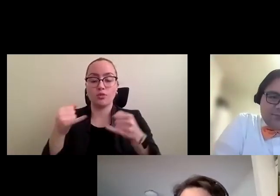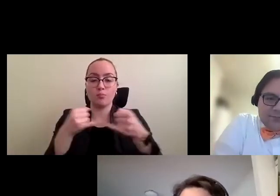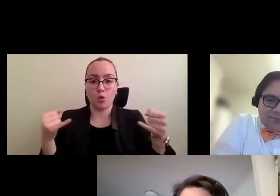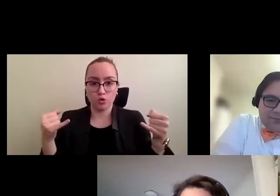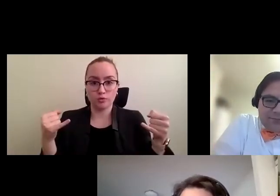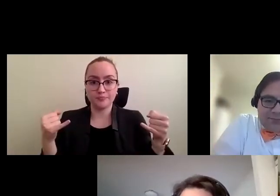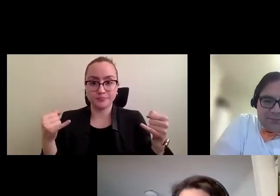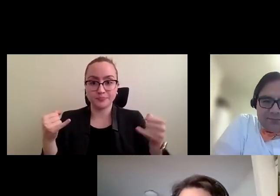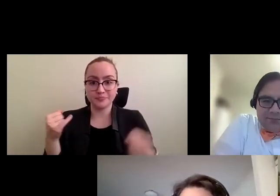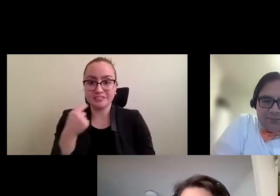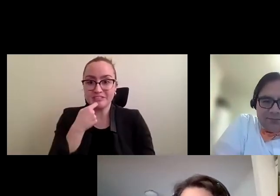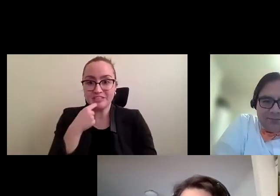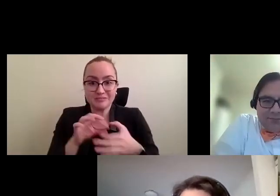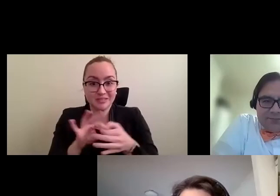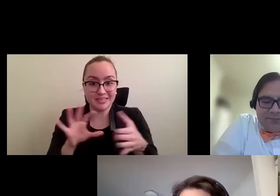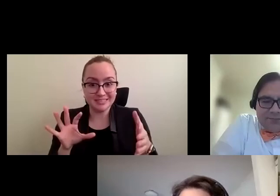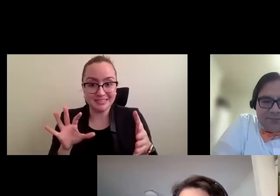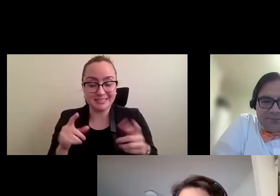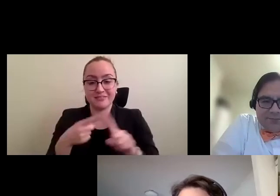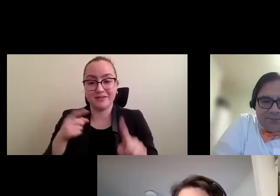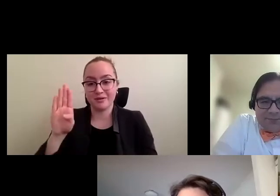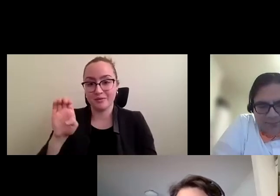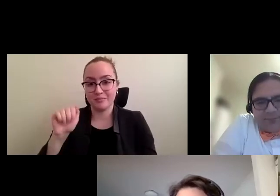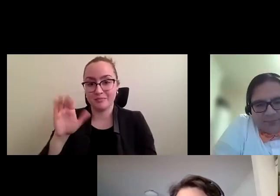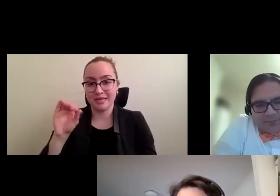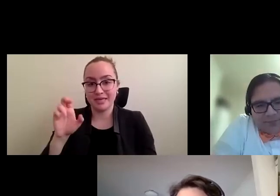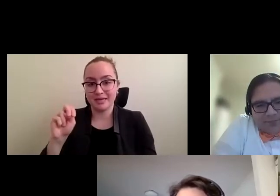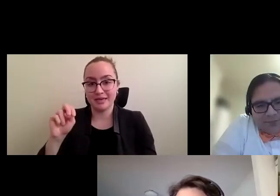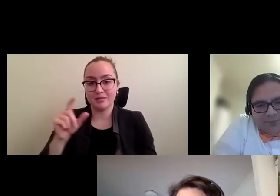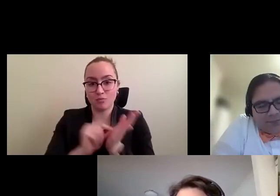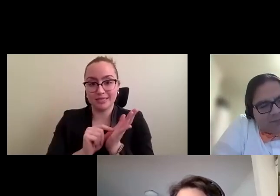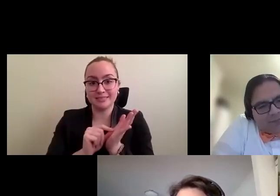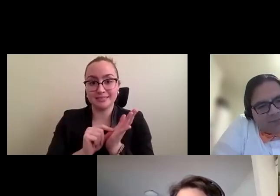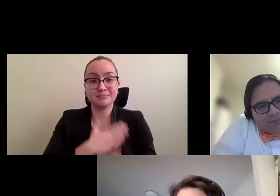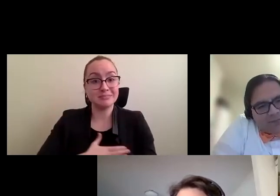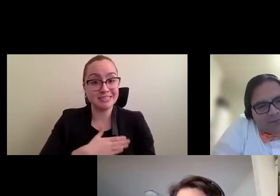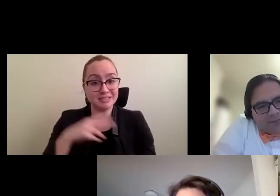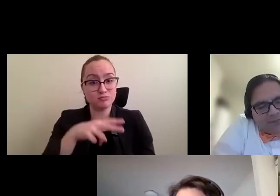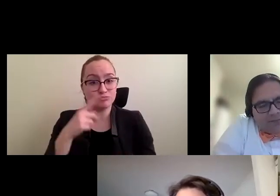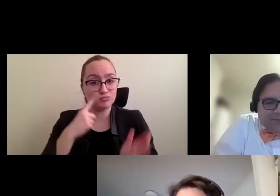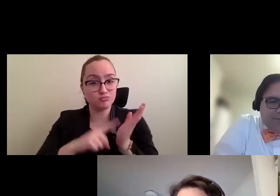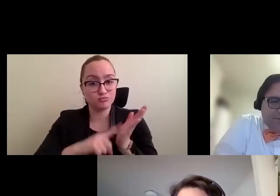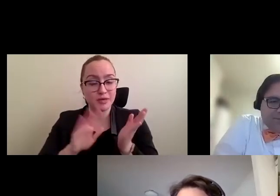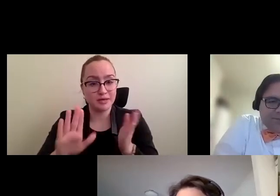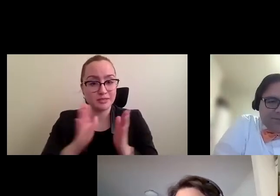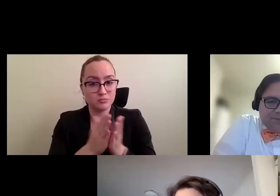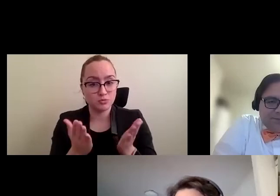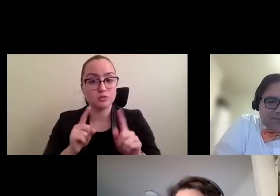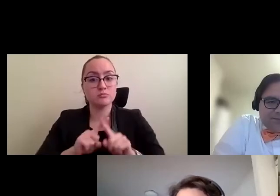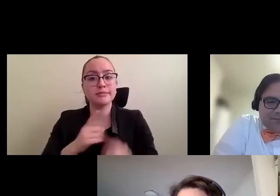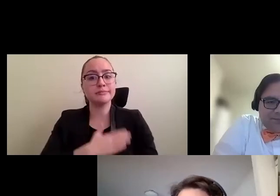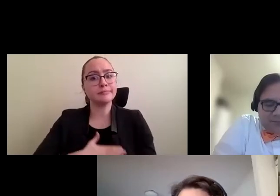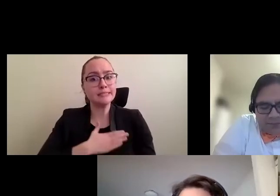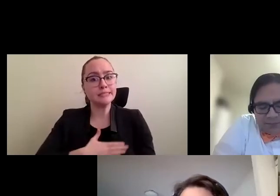en Estados Unidos. Y esto salió hace poco de Beacon, de la prensa Beacon. Entonces, Riz, si nos